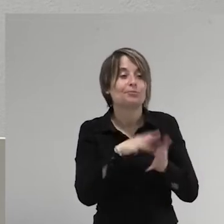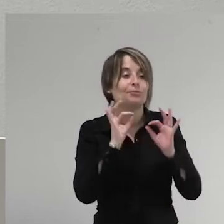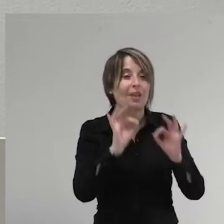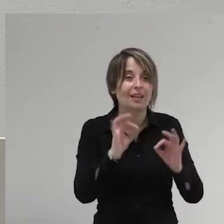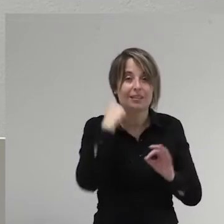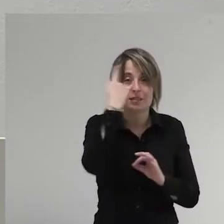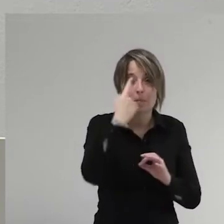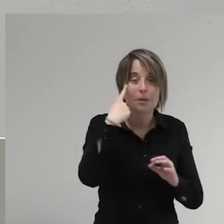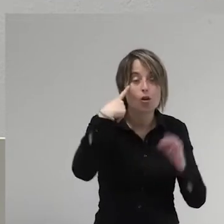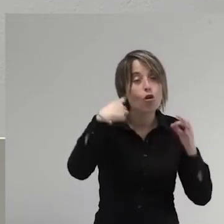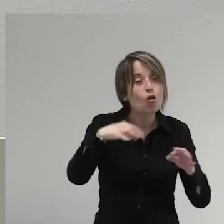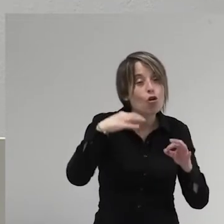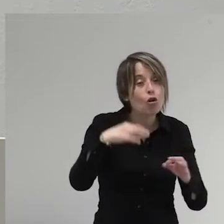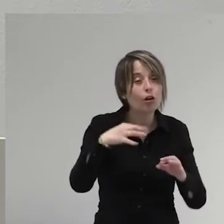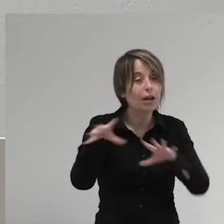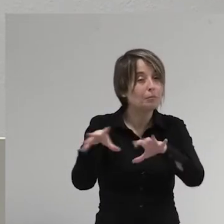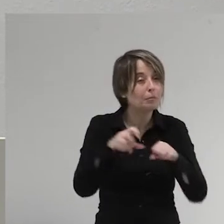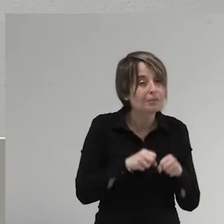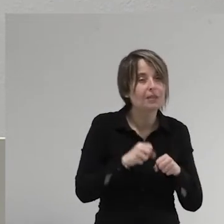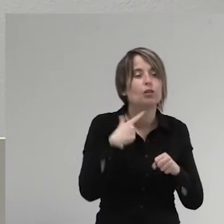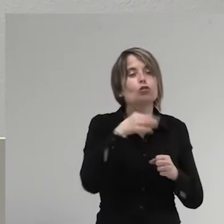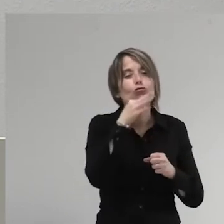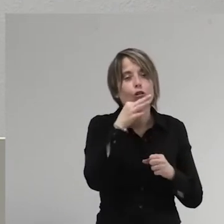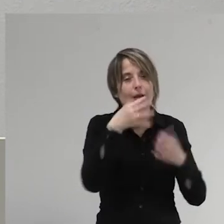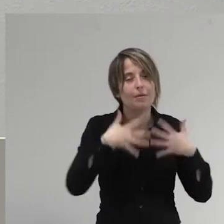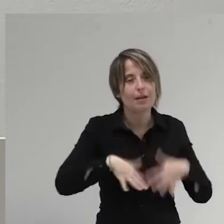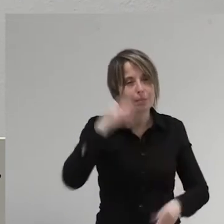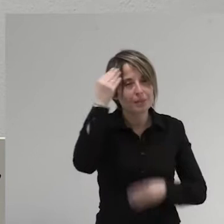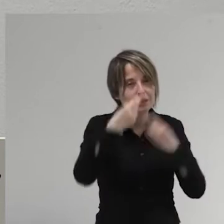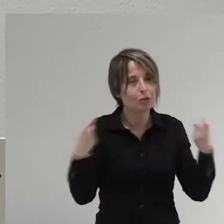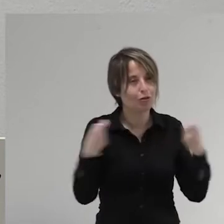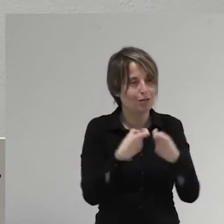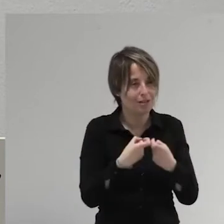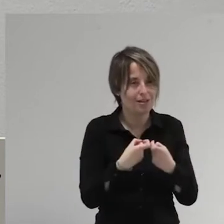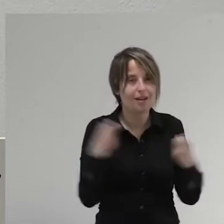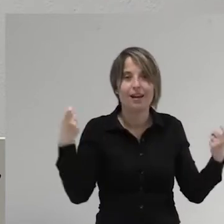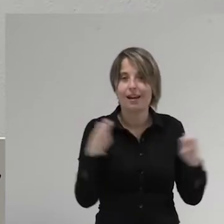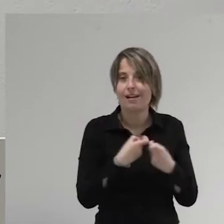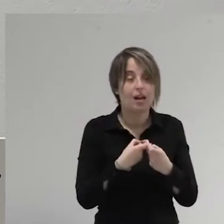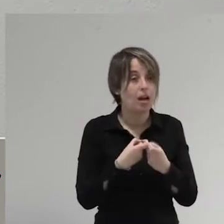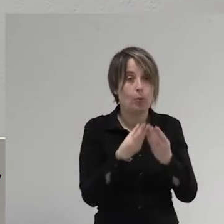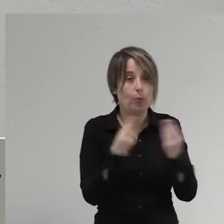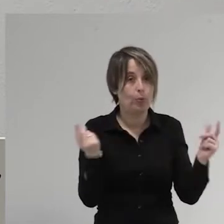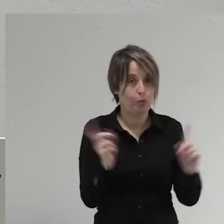pero que esa lógica racial y colonial está vigente en la lógica de guerra y que la guerra no hace desaparecer